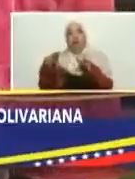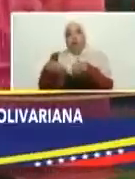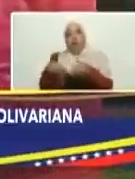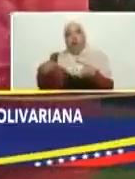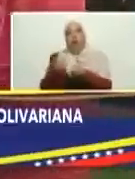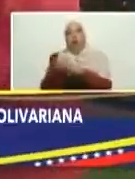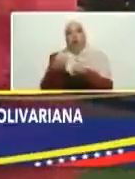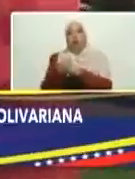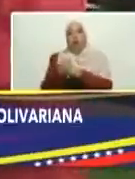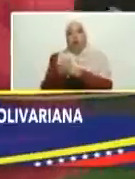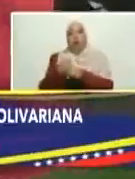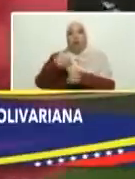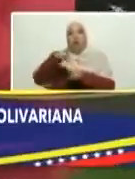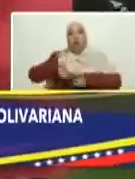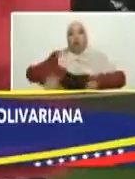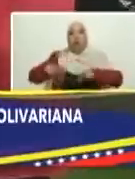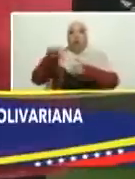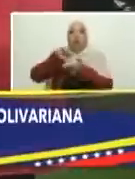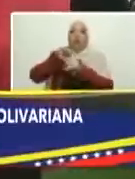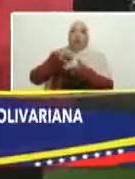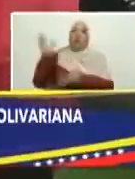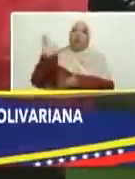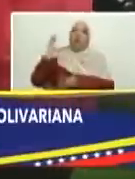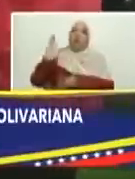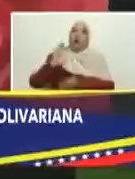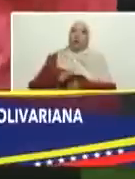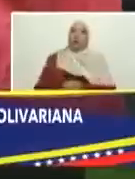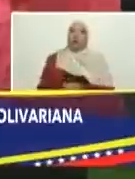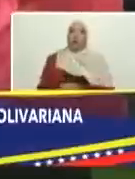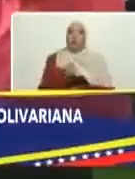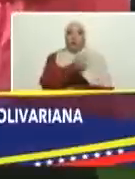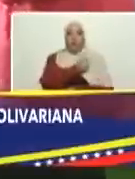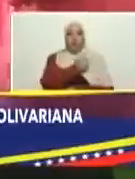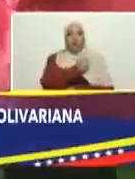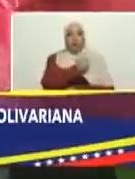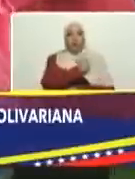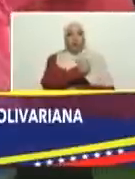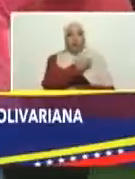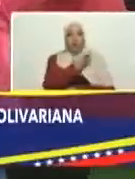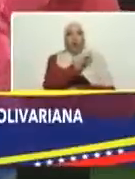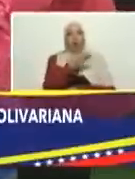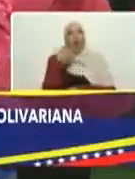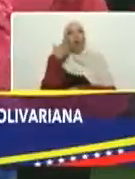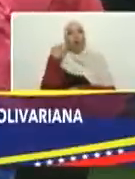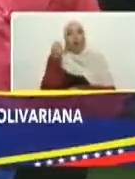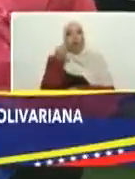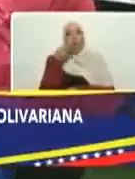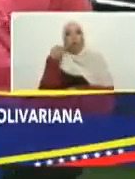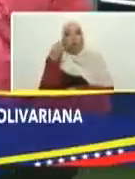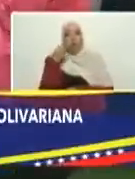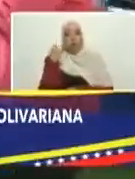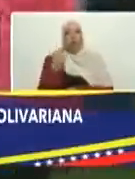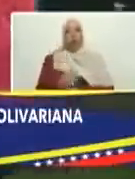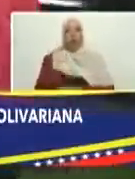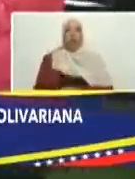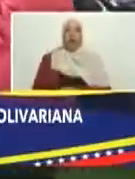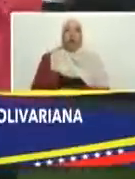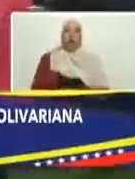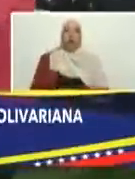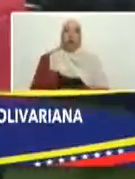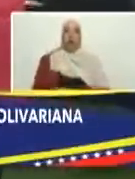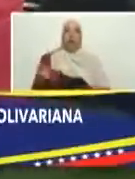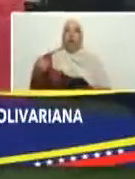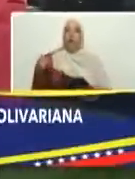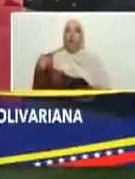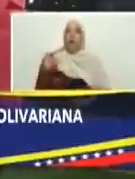hidroponía en el pleno centro de Caracas, ahí en Chacao, una experiencia interesantísima. Ahí están unos